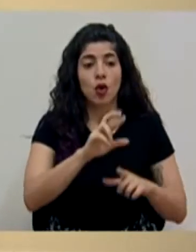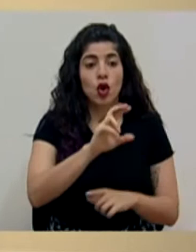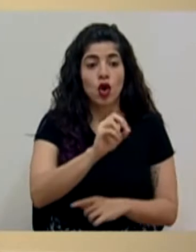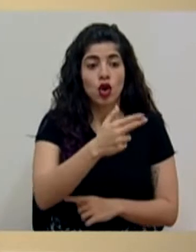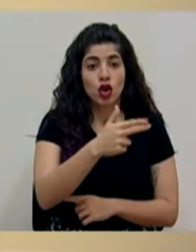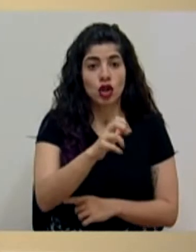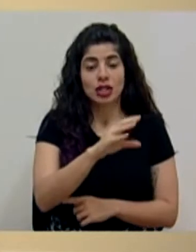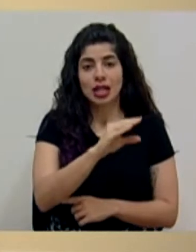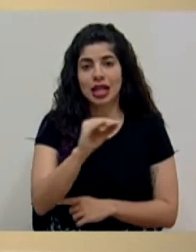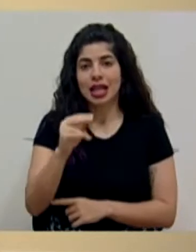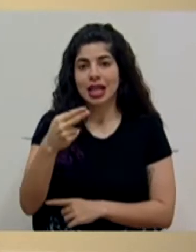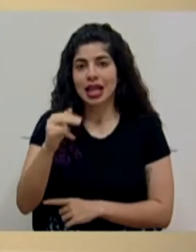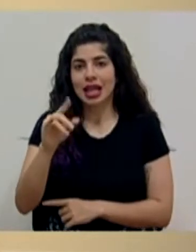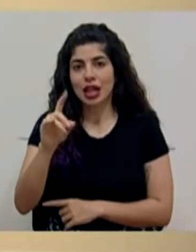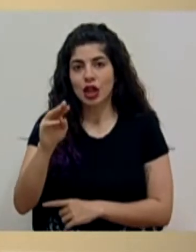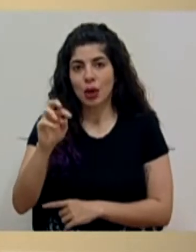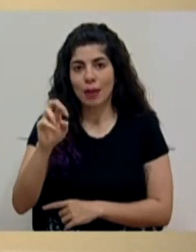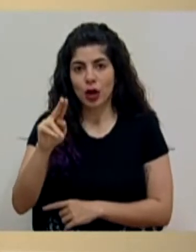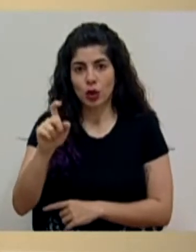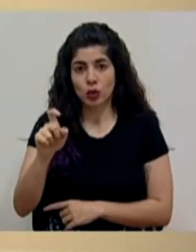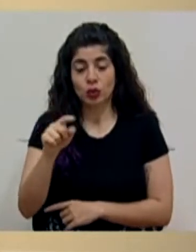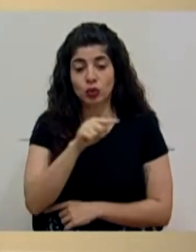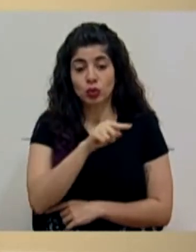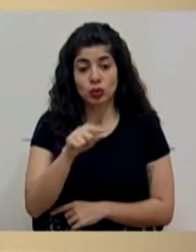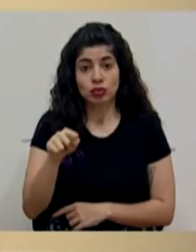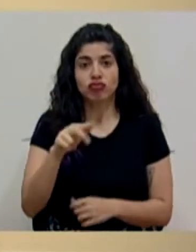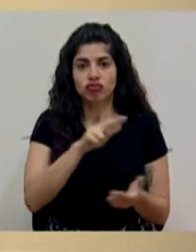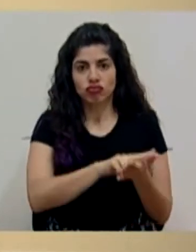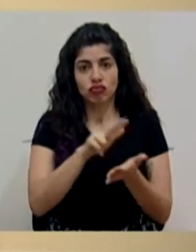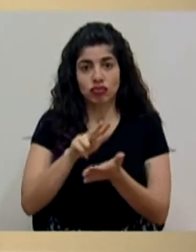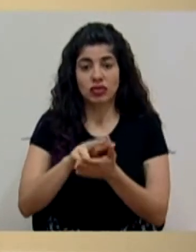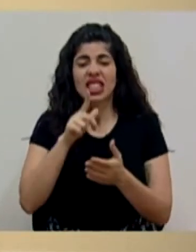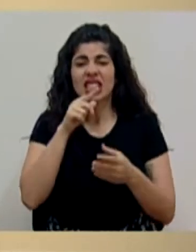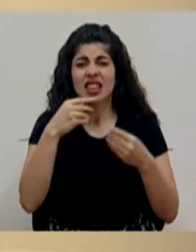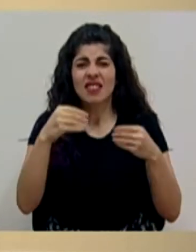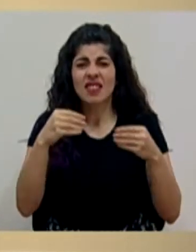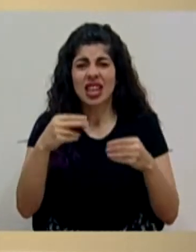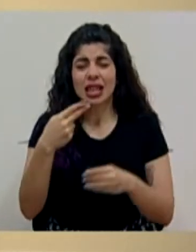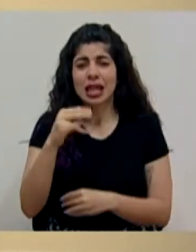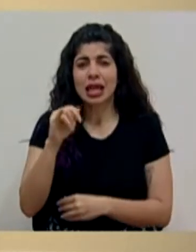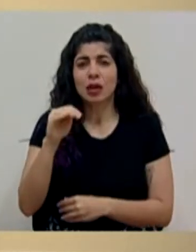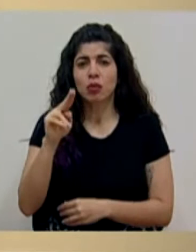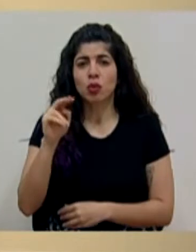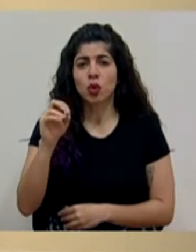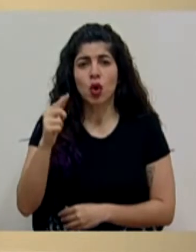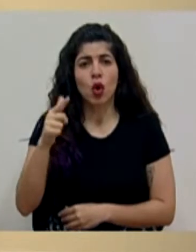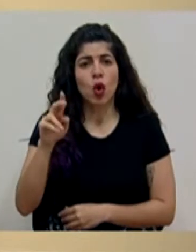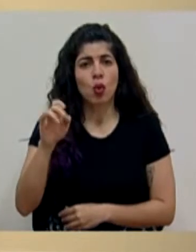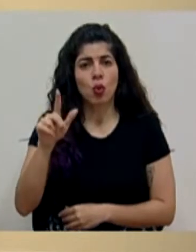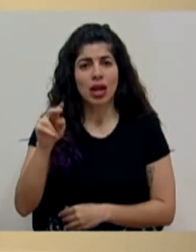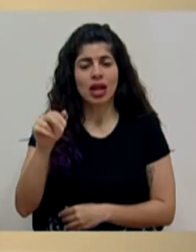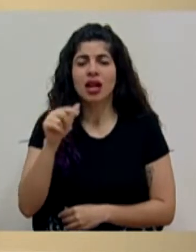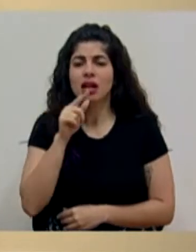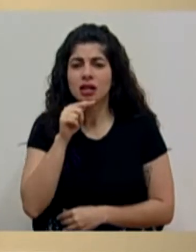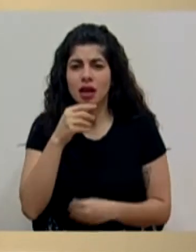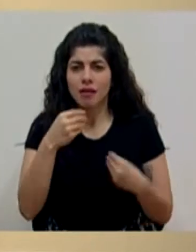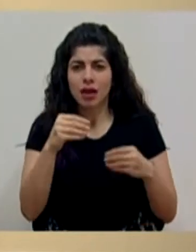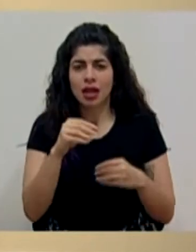Biomerux. En el país, el distribuidor para comercializar dichas pruebas de inmunoglobulina son Equitron